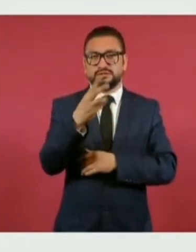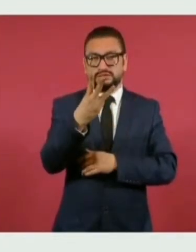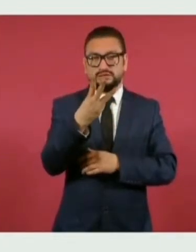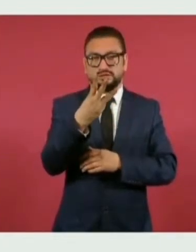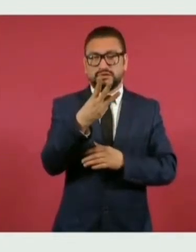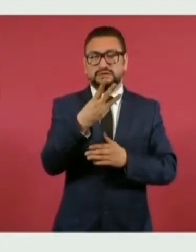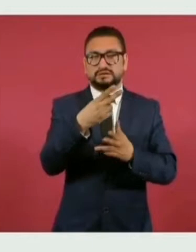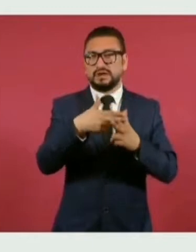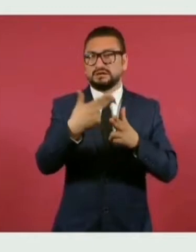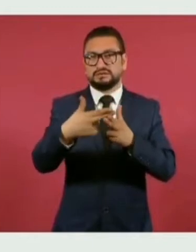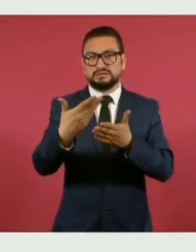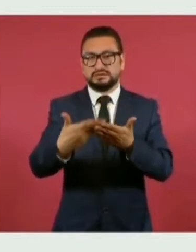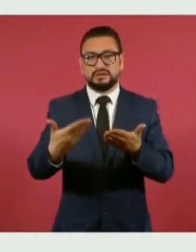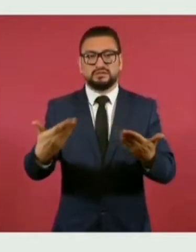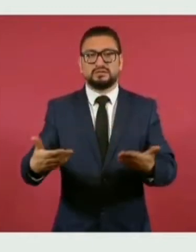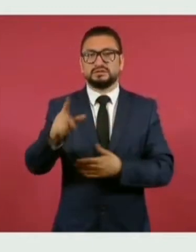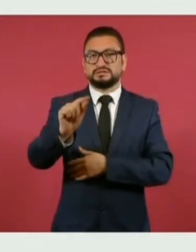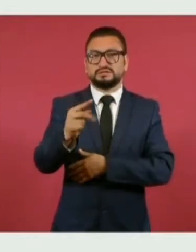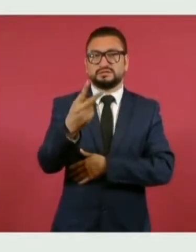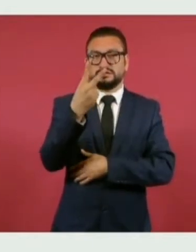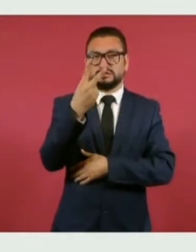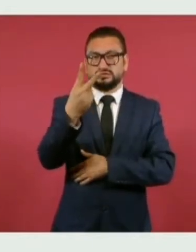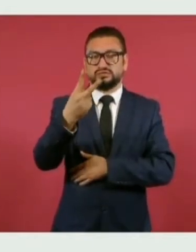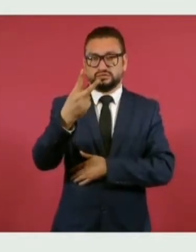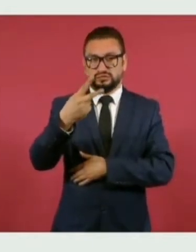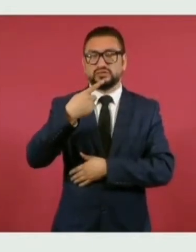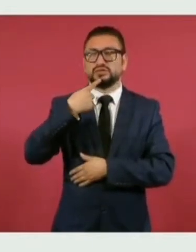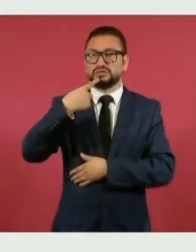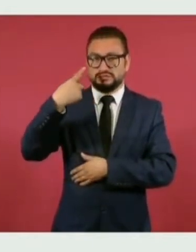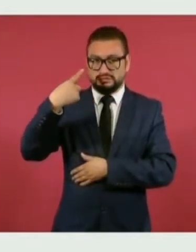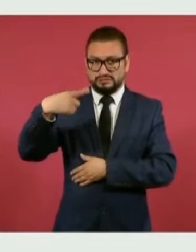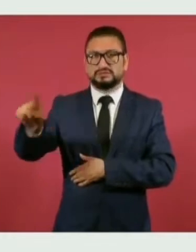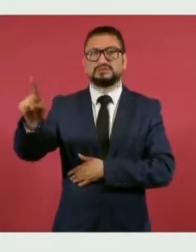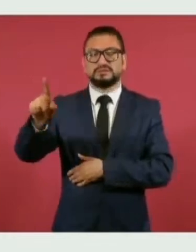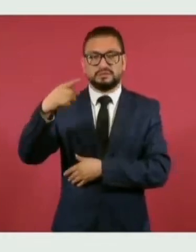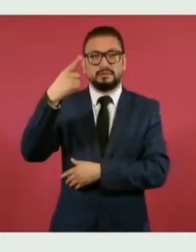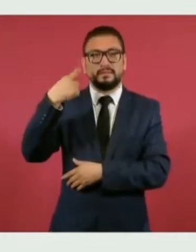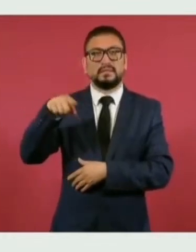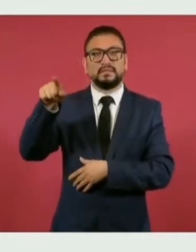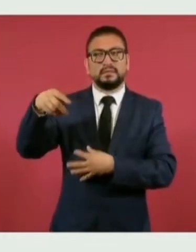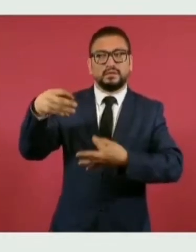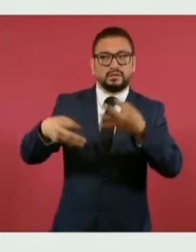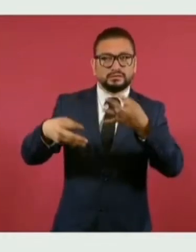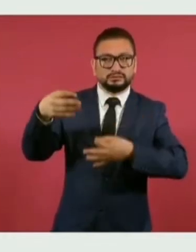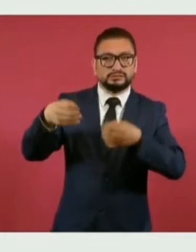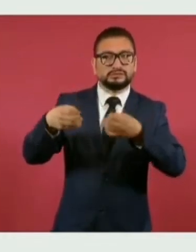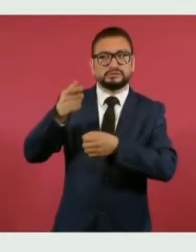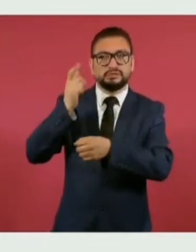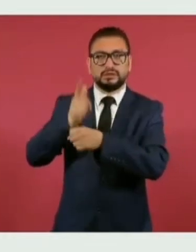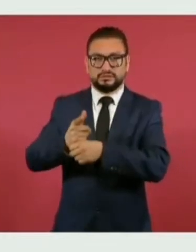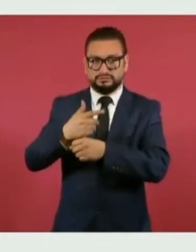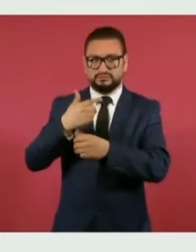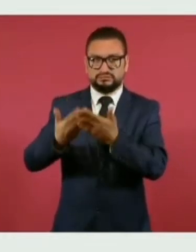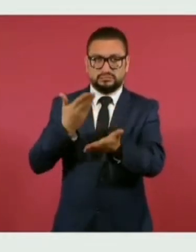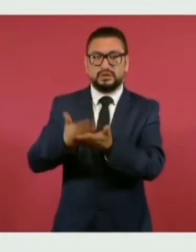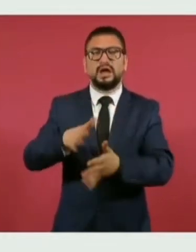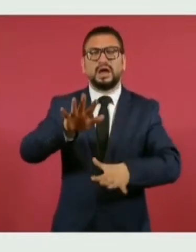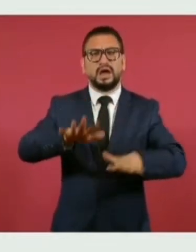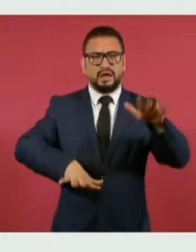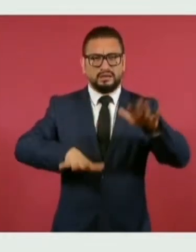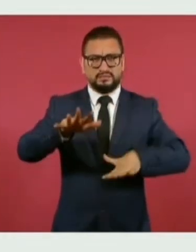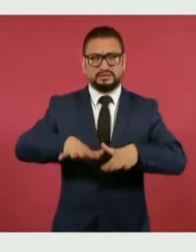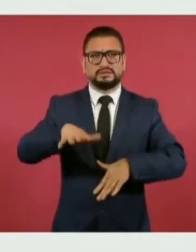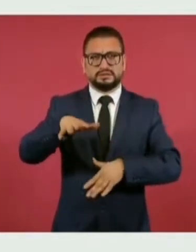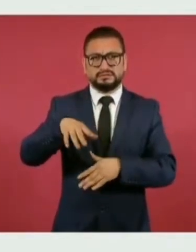fecha, 72 denuncias contra jueces y magistrados, que aquí muchas veces se presentan en